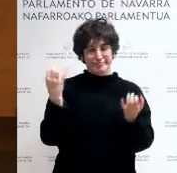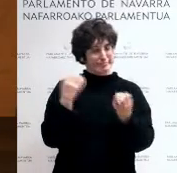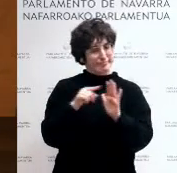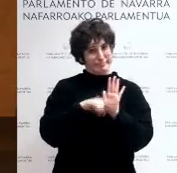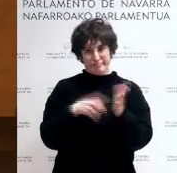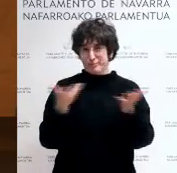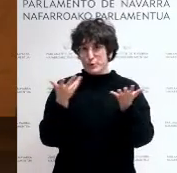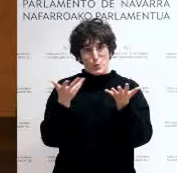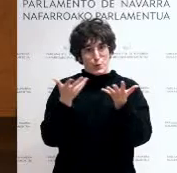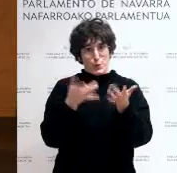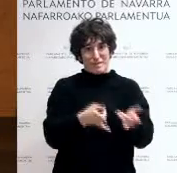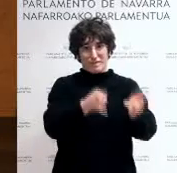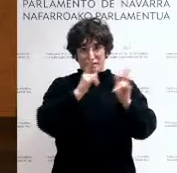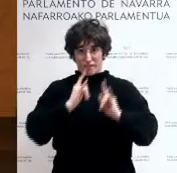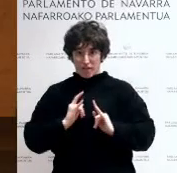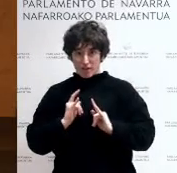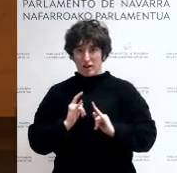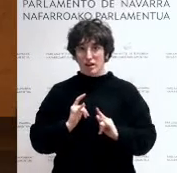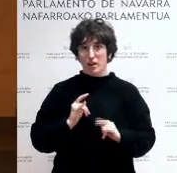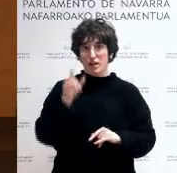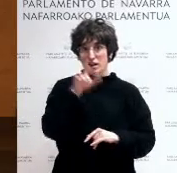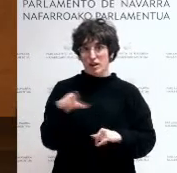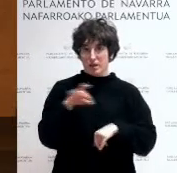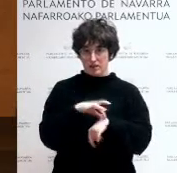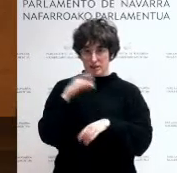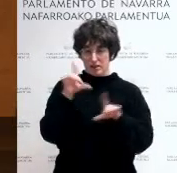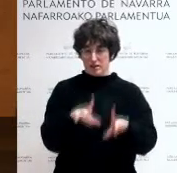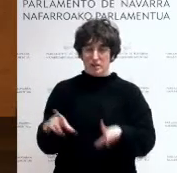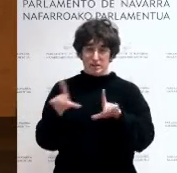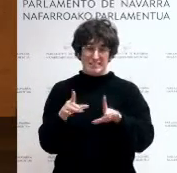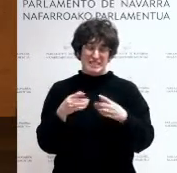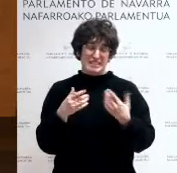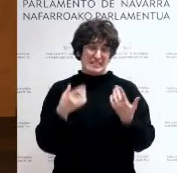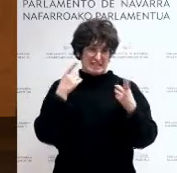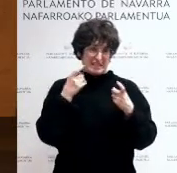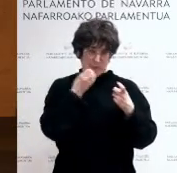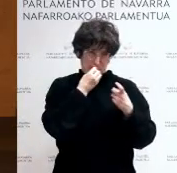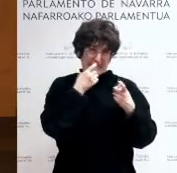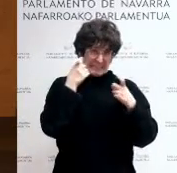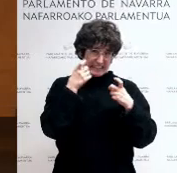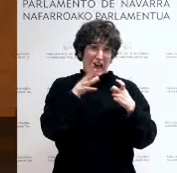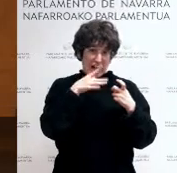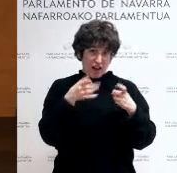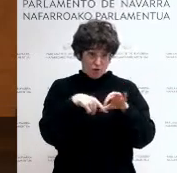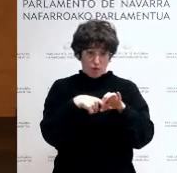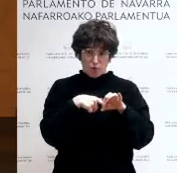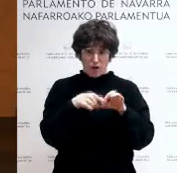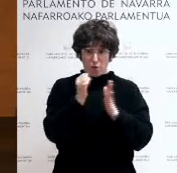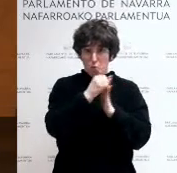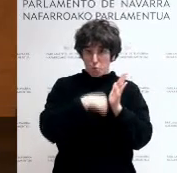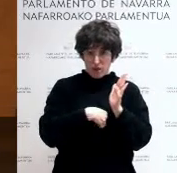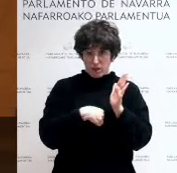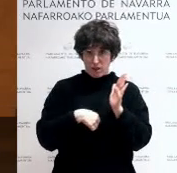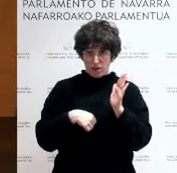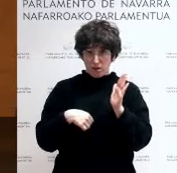para atraer radiólogos y que preferentemente esos radiólogos vayan a cubrir los huecos que existen ahora mismo en los hospitales comarcales,